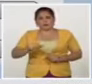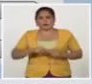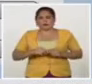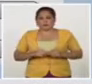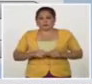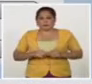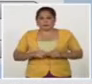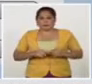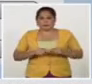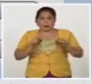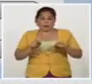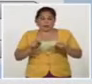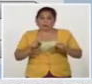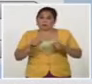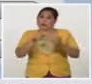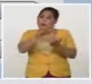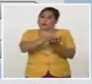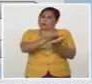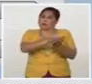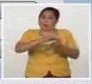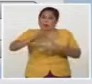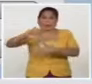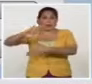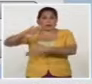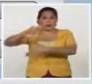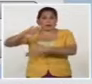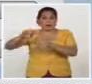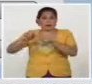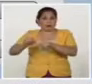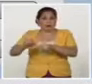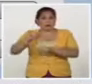Eso hace que ya el acumulado de las Américas sea de